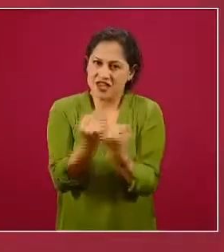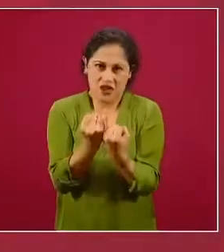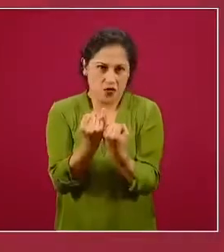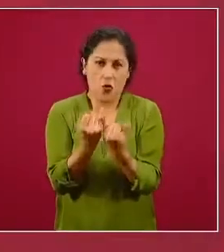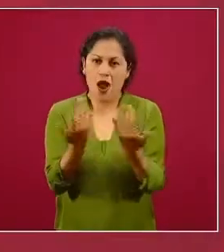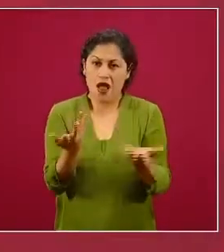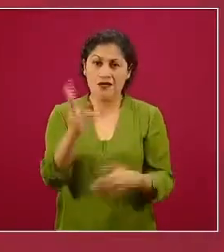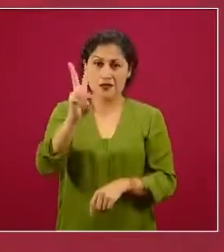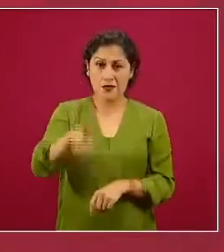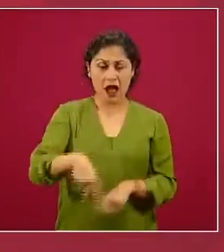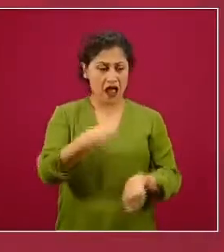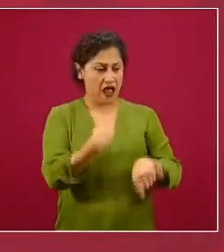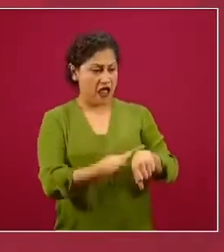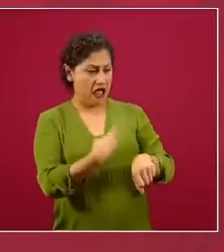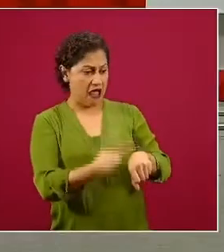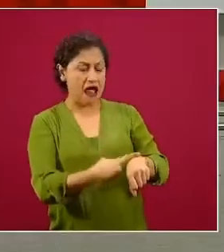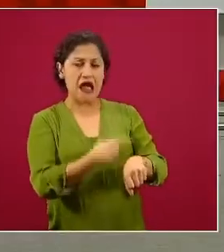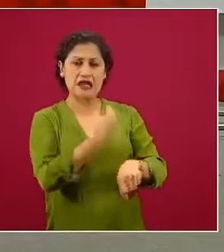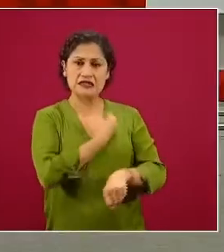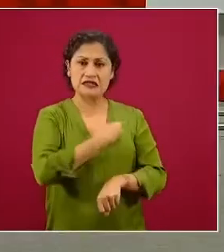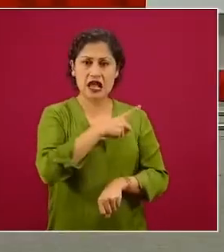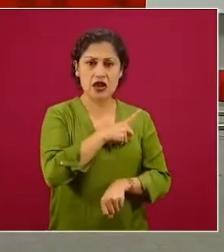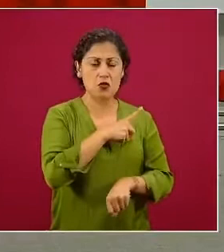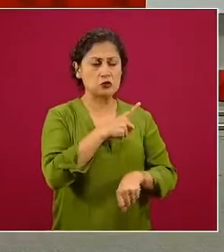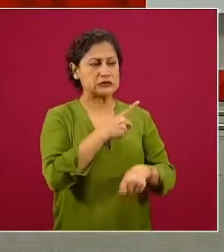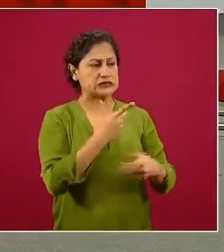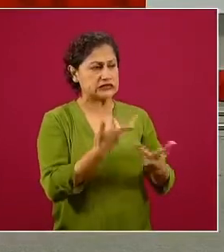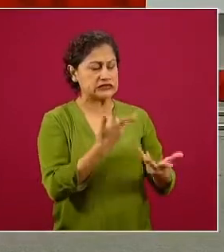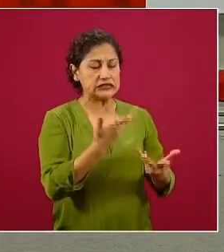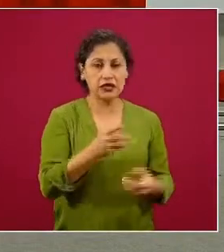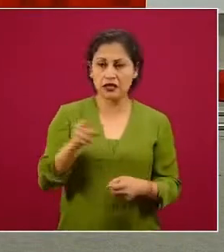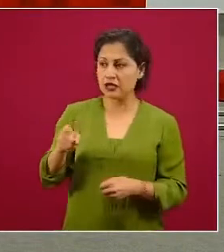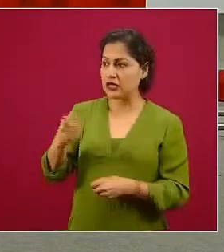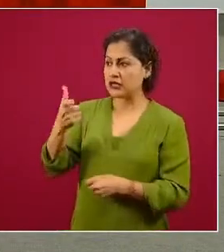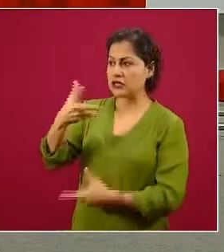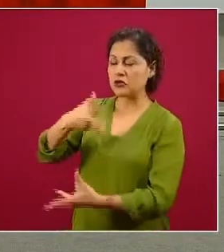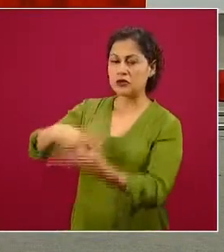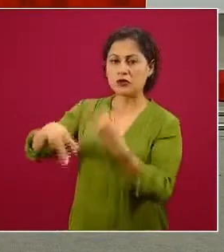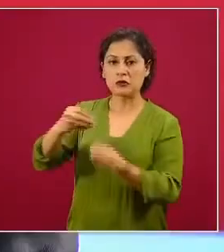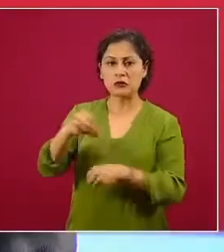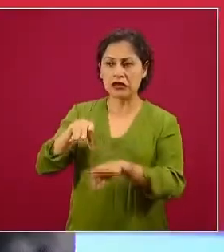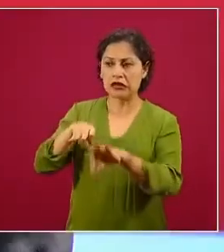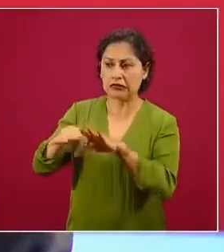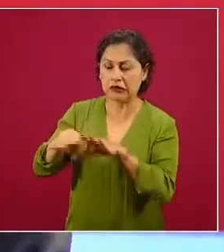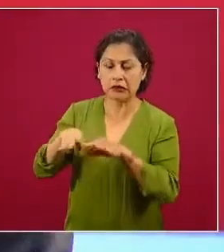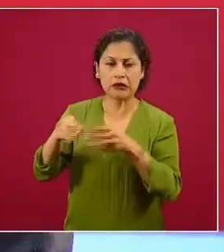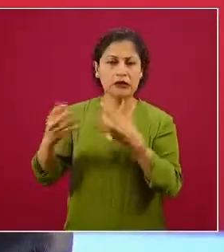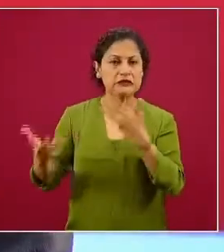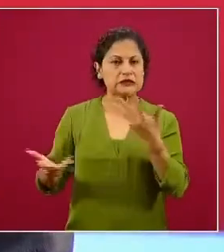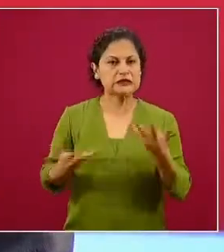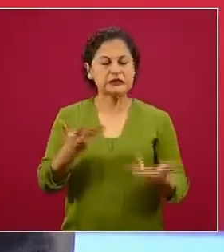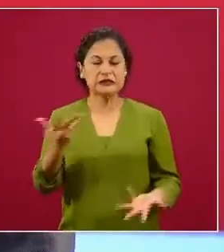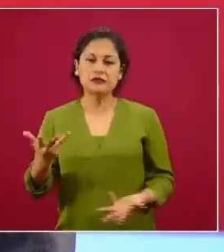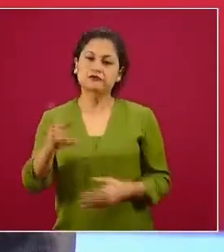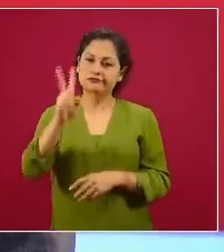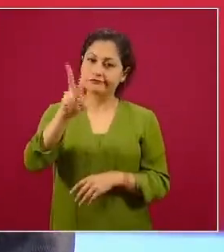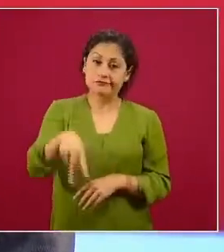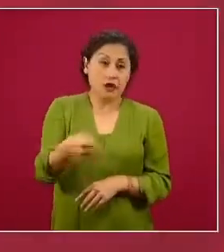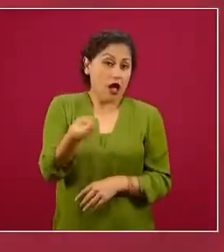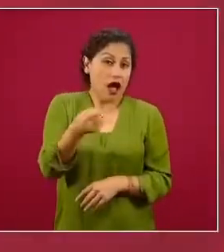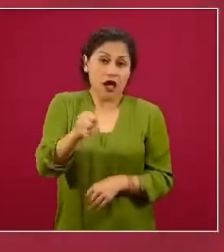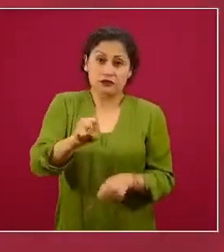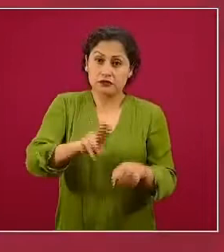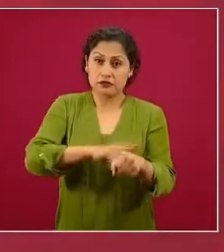hasta cierto punto. Y es la realidad con la que hay que vivir. Es parte de la complejidad de un fenómeno